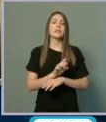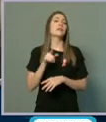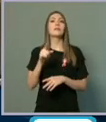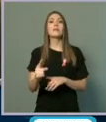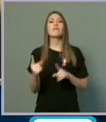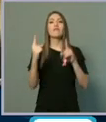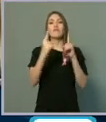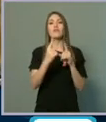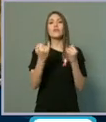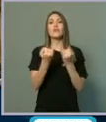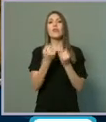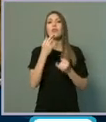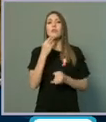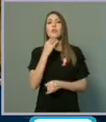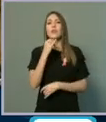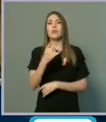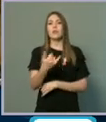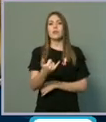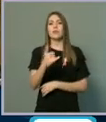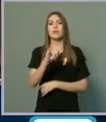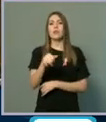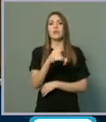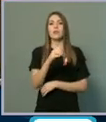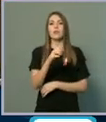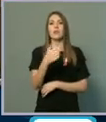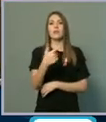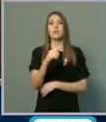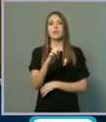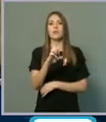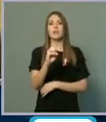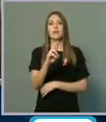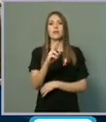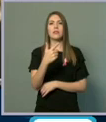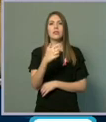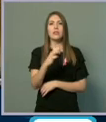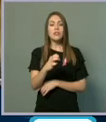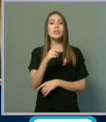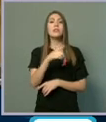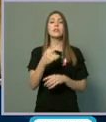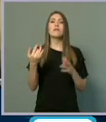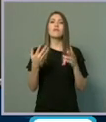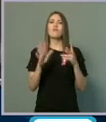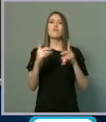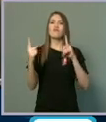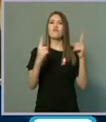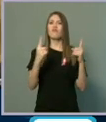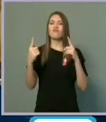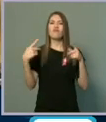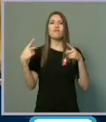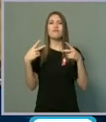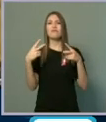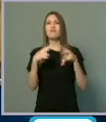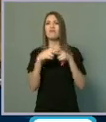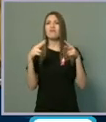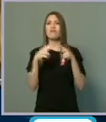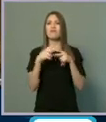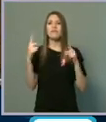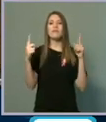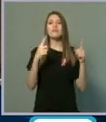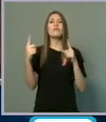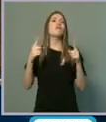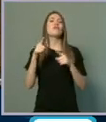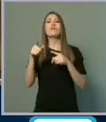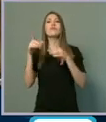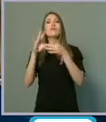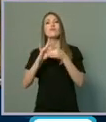Méliès, el gran inventor del cine fantástico. Le inventaba, le peleaba muchos inventos, contaba sus propias historias,